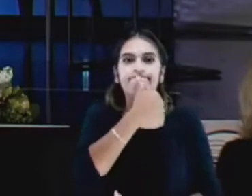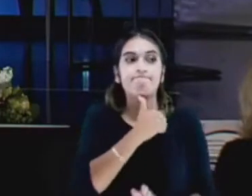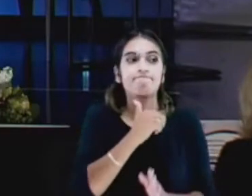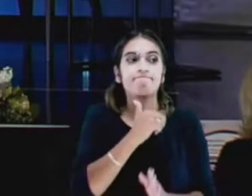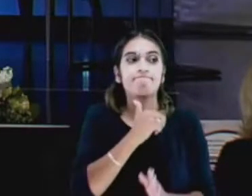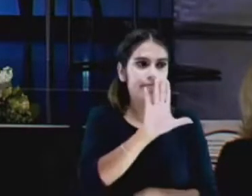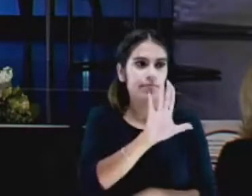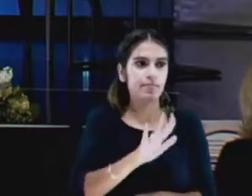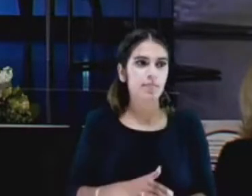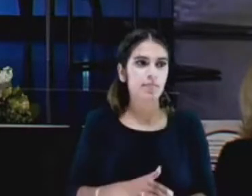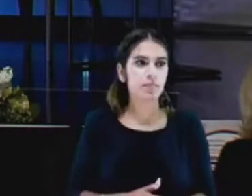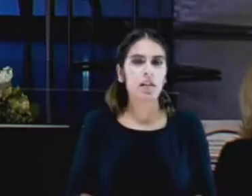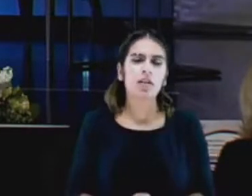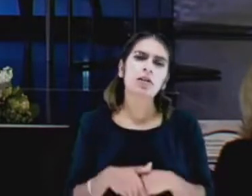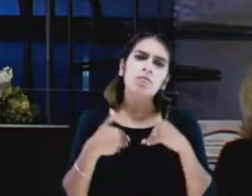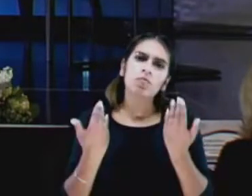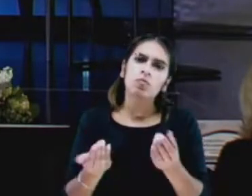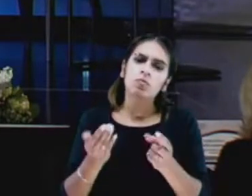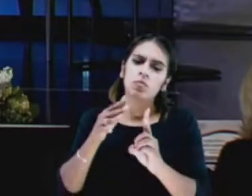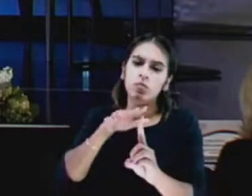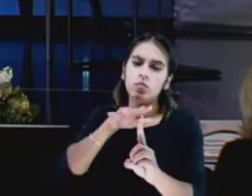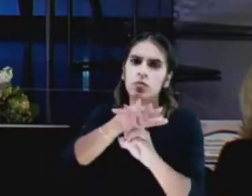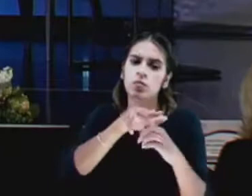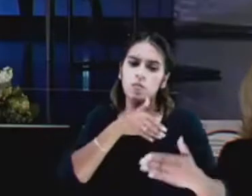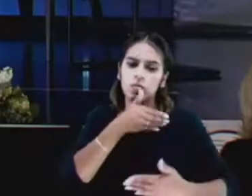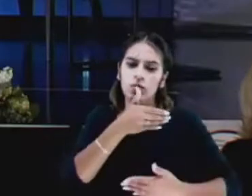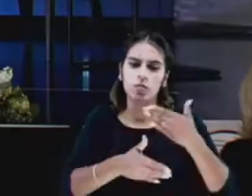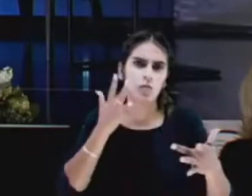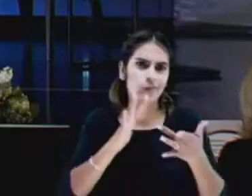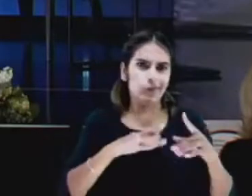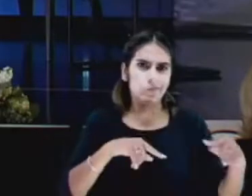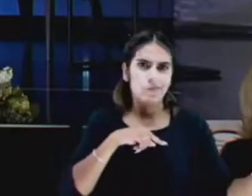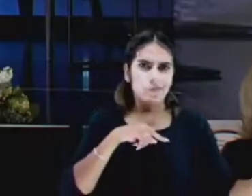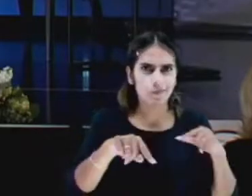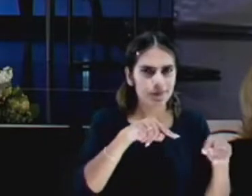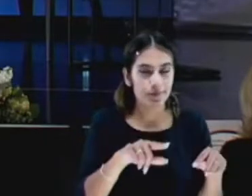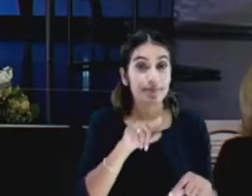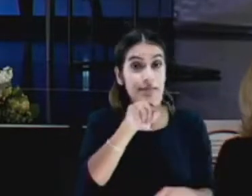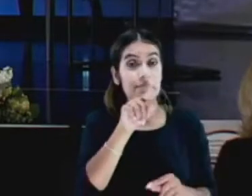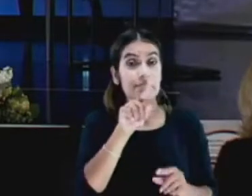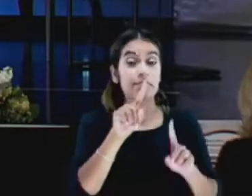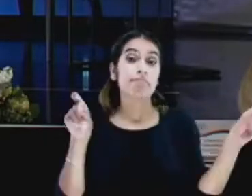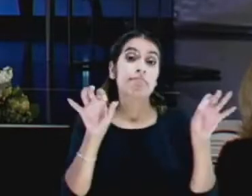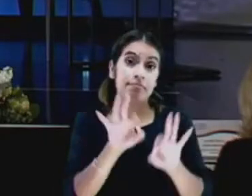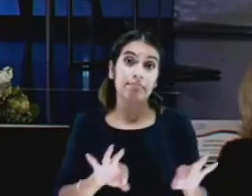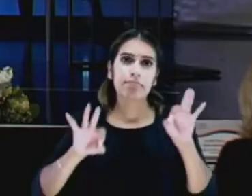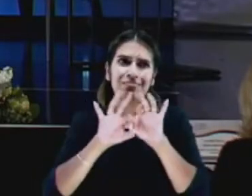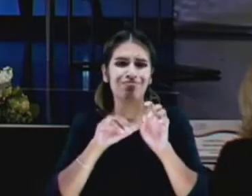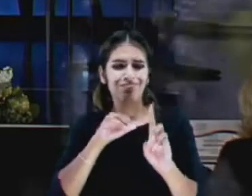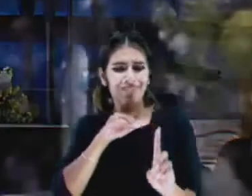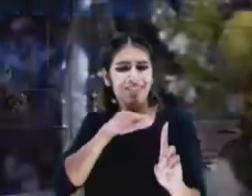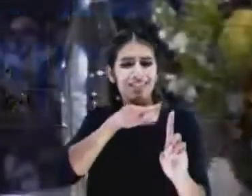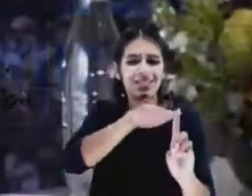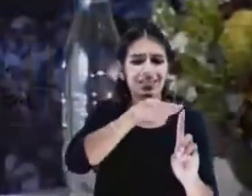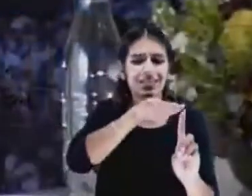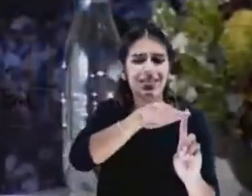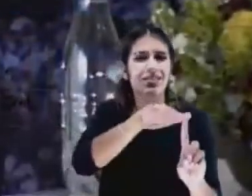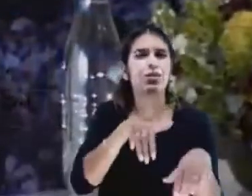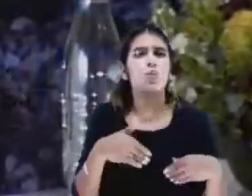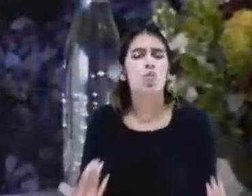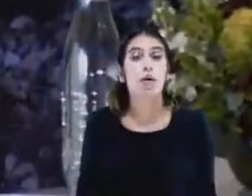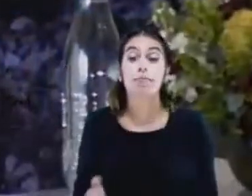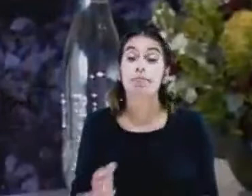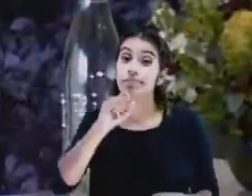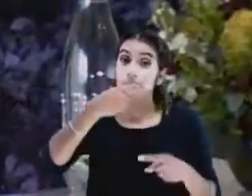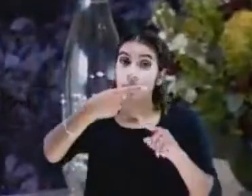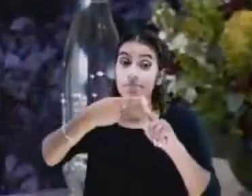cuál es la incidencia a los presos contención mis activos yo creo que este es un tema importante primero que todos son procesos judiciales y procesos